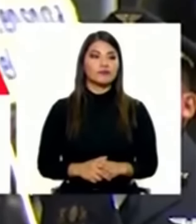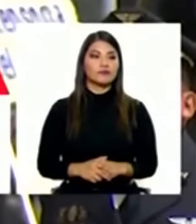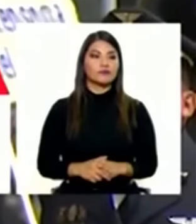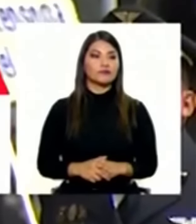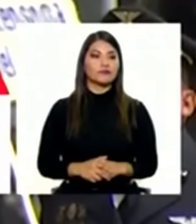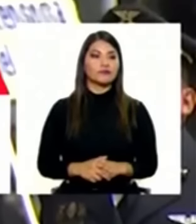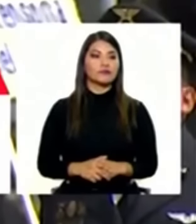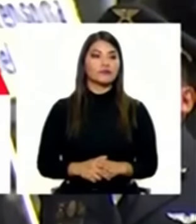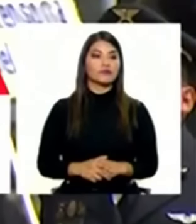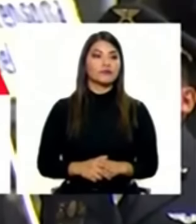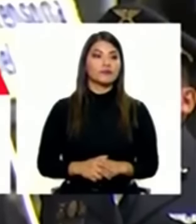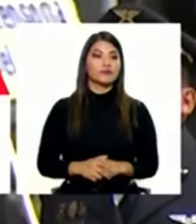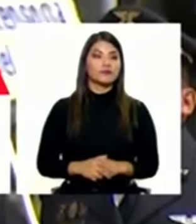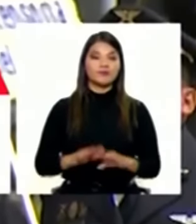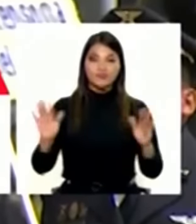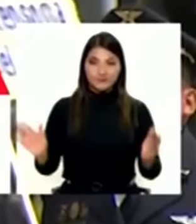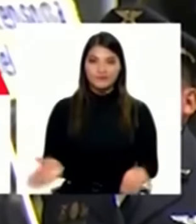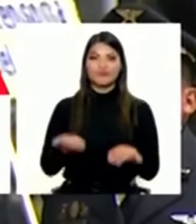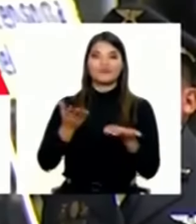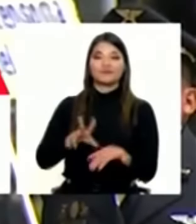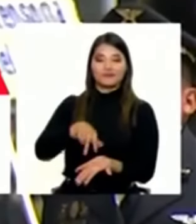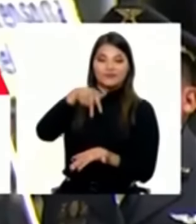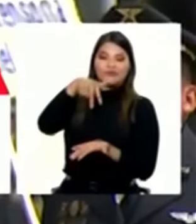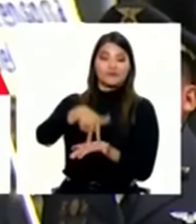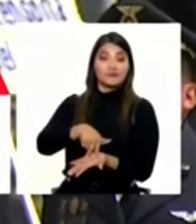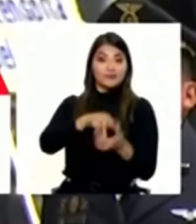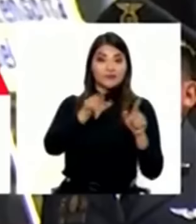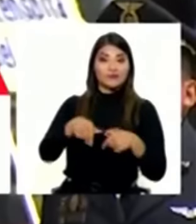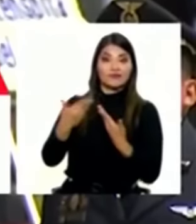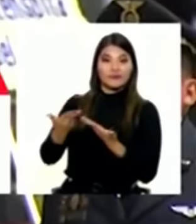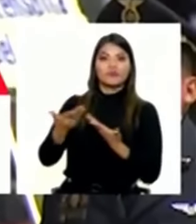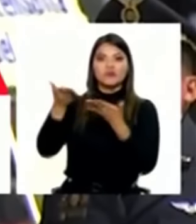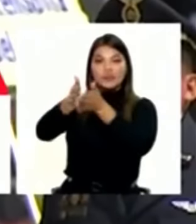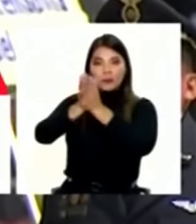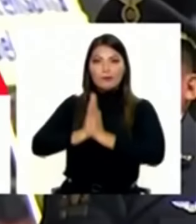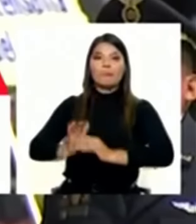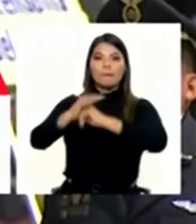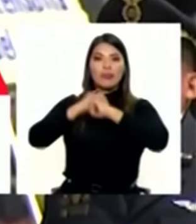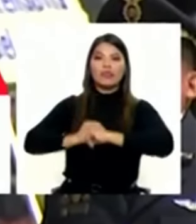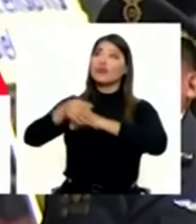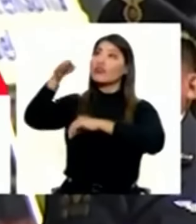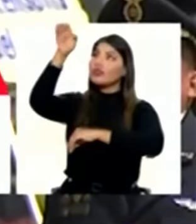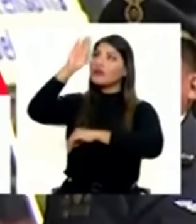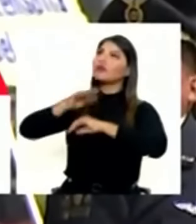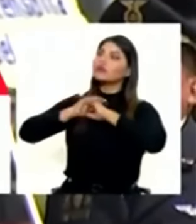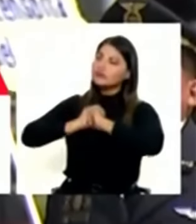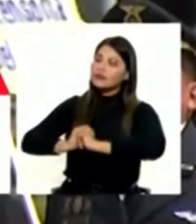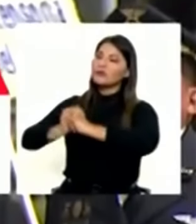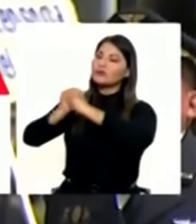Nos ponemos de pie para presentar al Señor nuestras súplicas y oraciones.